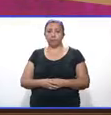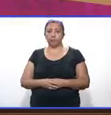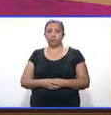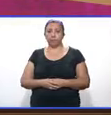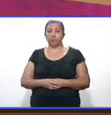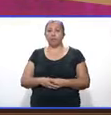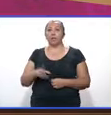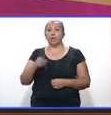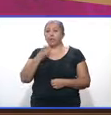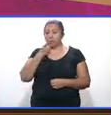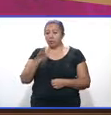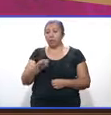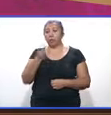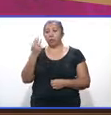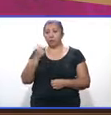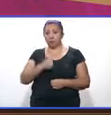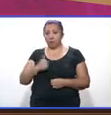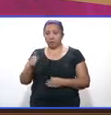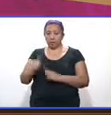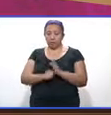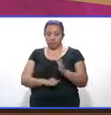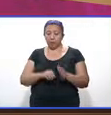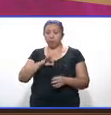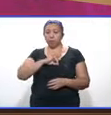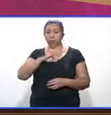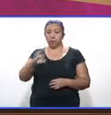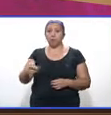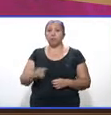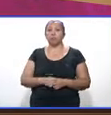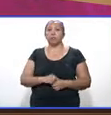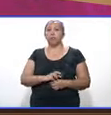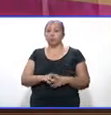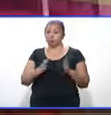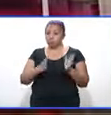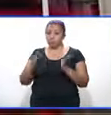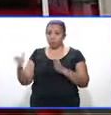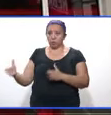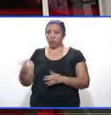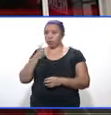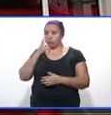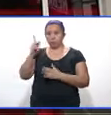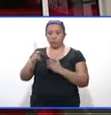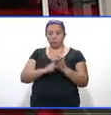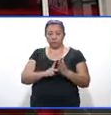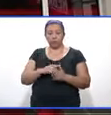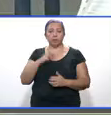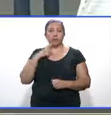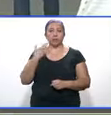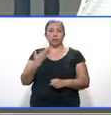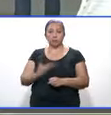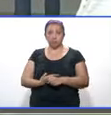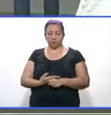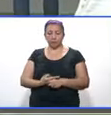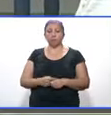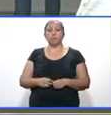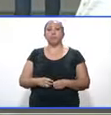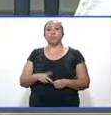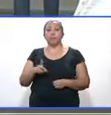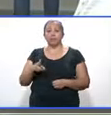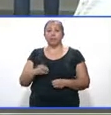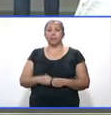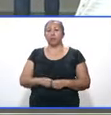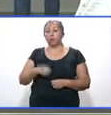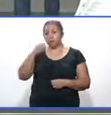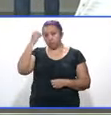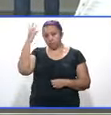El 9 de cada mes, los acreditados pueden reestructurar su crédito por medio del programa Responsabilidad Compartida y